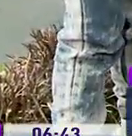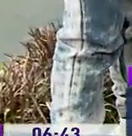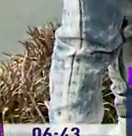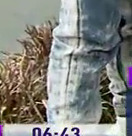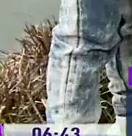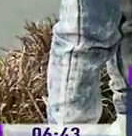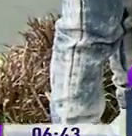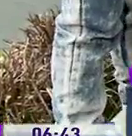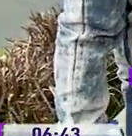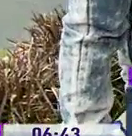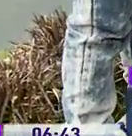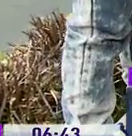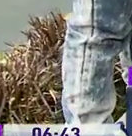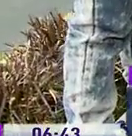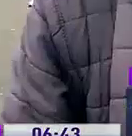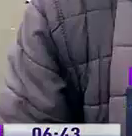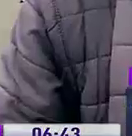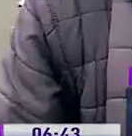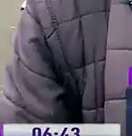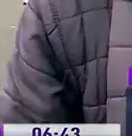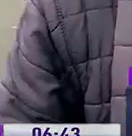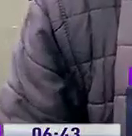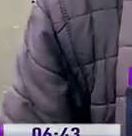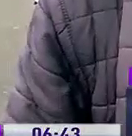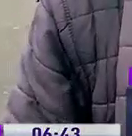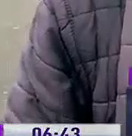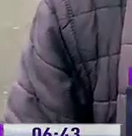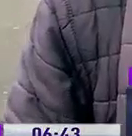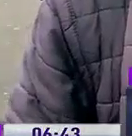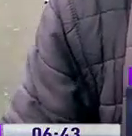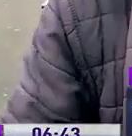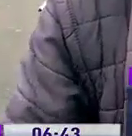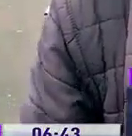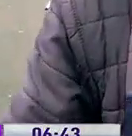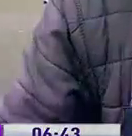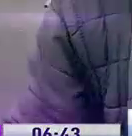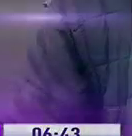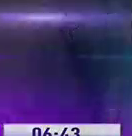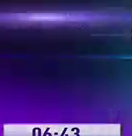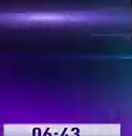con niños y regresamos con esta información y mucho más